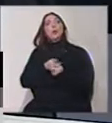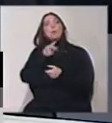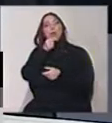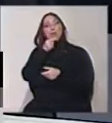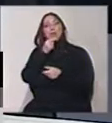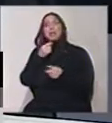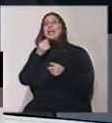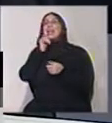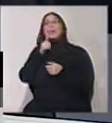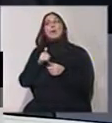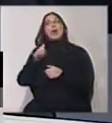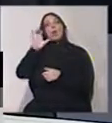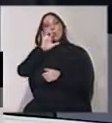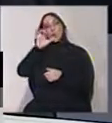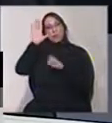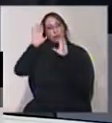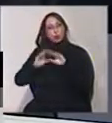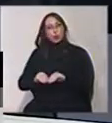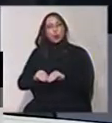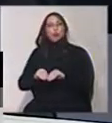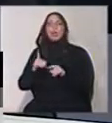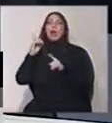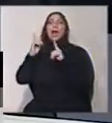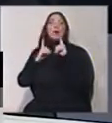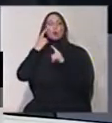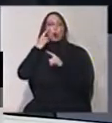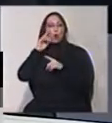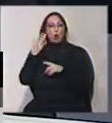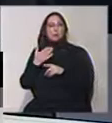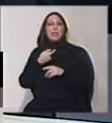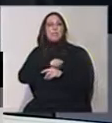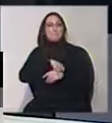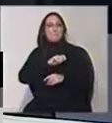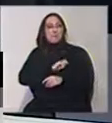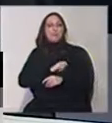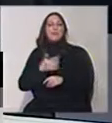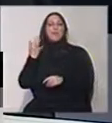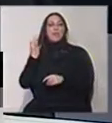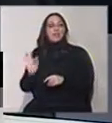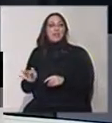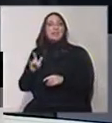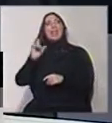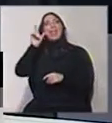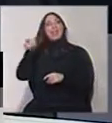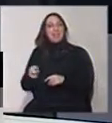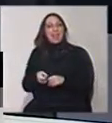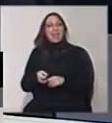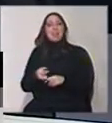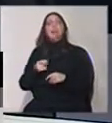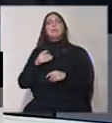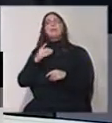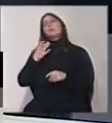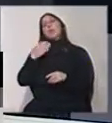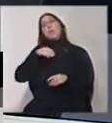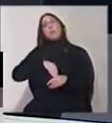países europeos. Todos ellos, o por lo menos algunos muy conocidos, el caso de España, el caso de Francia, el caso de Italia, Portugal,